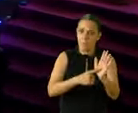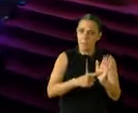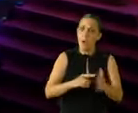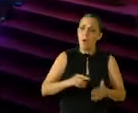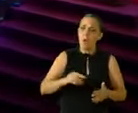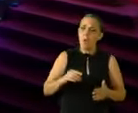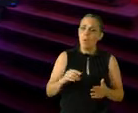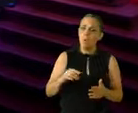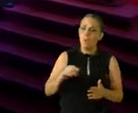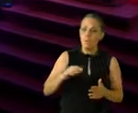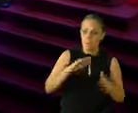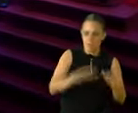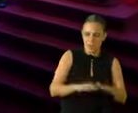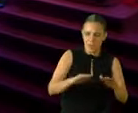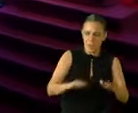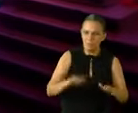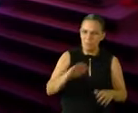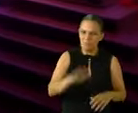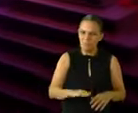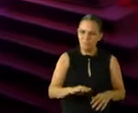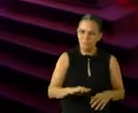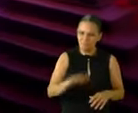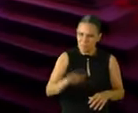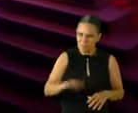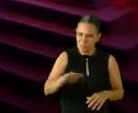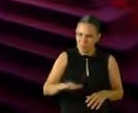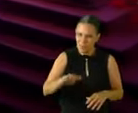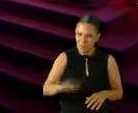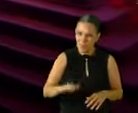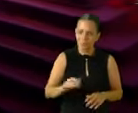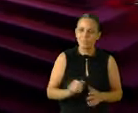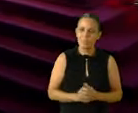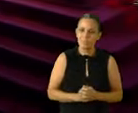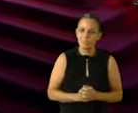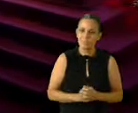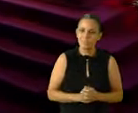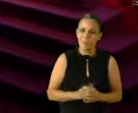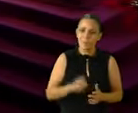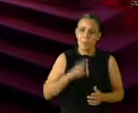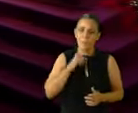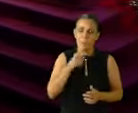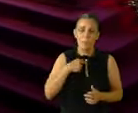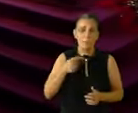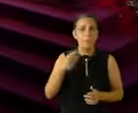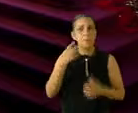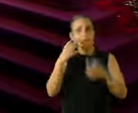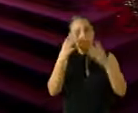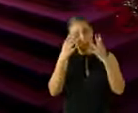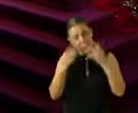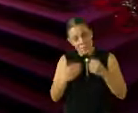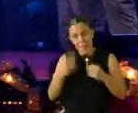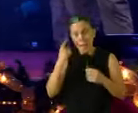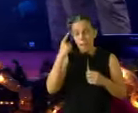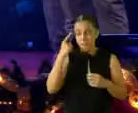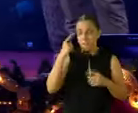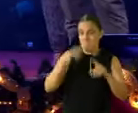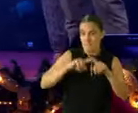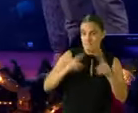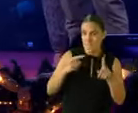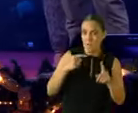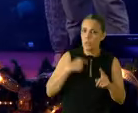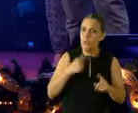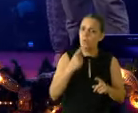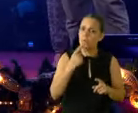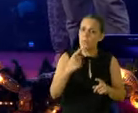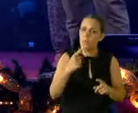parecía un nene con tirantitos y todo. Es verdad que yo tenía los ojos acá atrás, pero yo dije, tengo que ver todo esto, esto está bello.